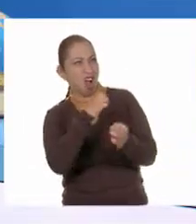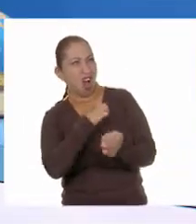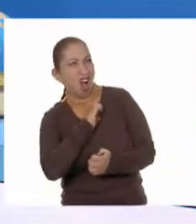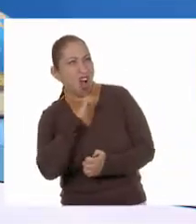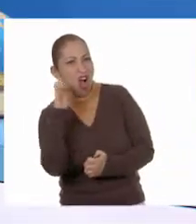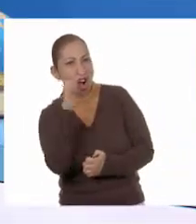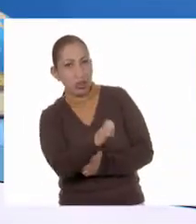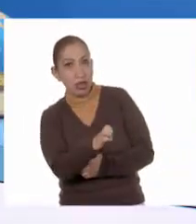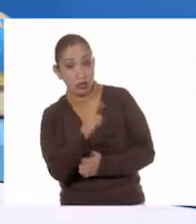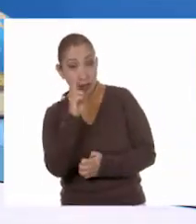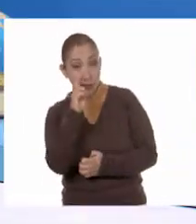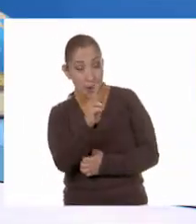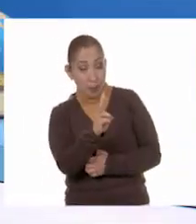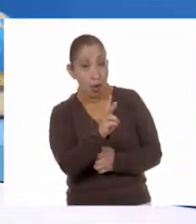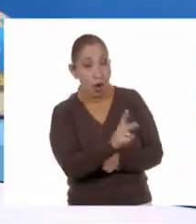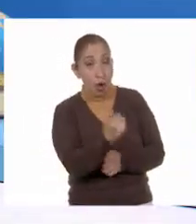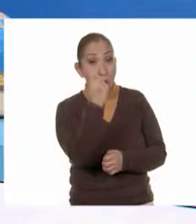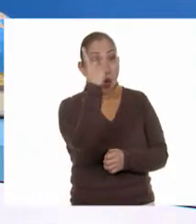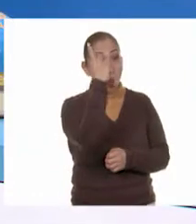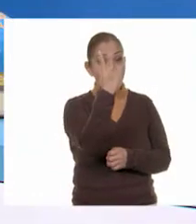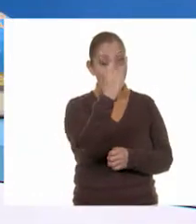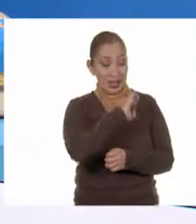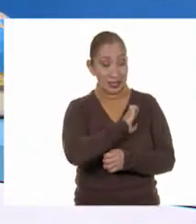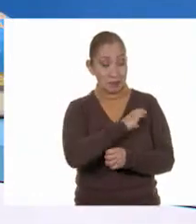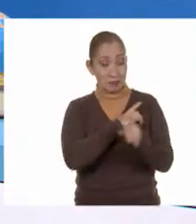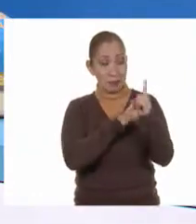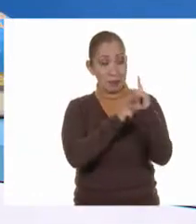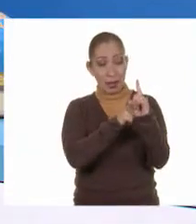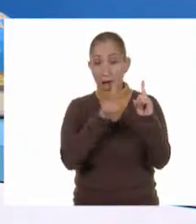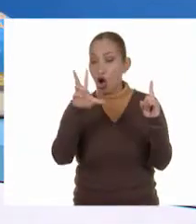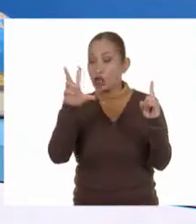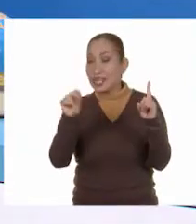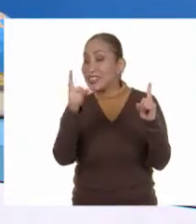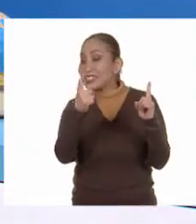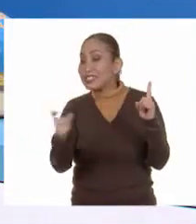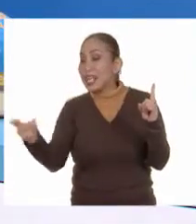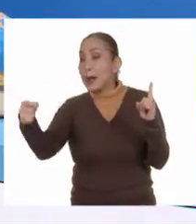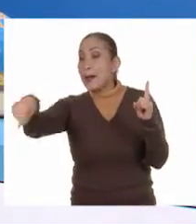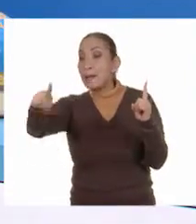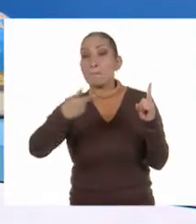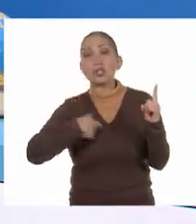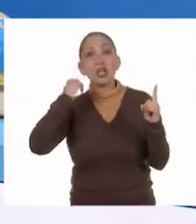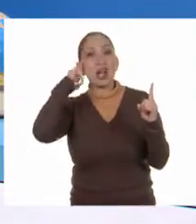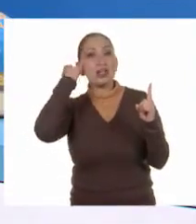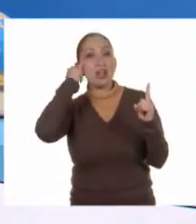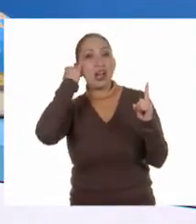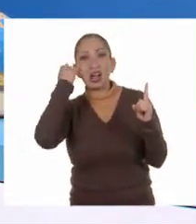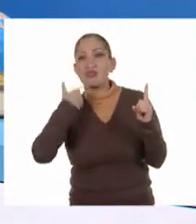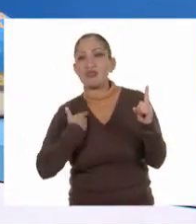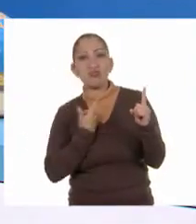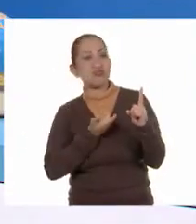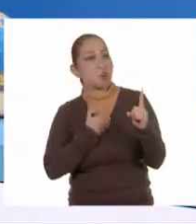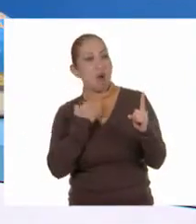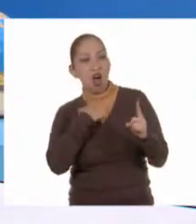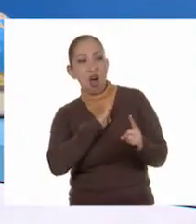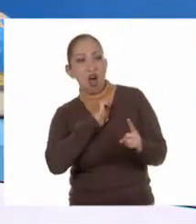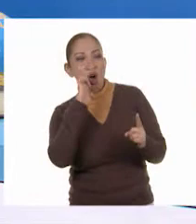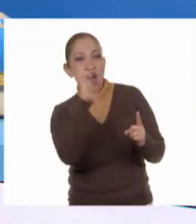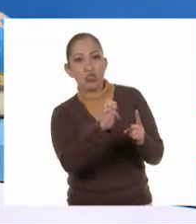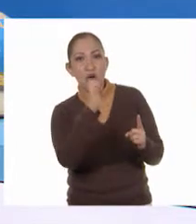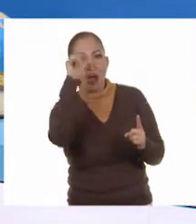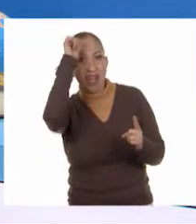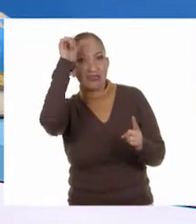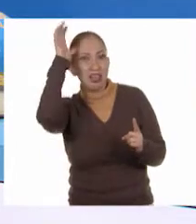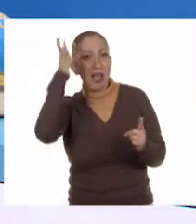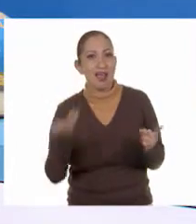refleja cuando analizamos que por cada español había entre 80 y 100 indígenas que les hicieron la guerra a los mexicas. Y esto se